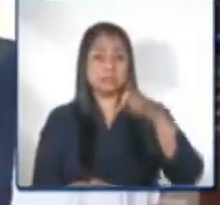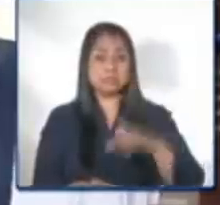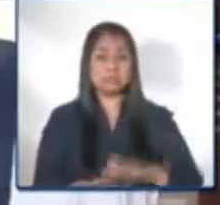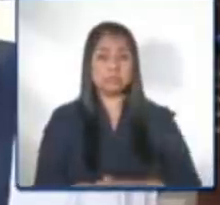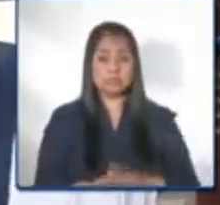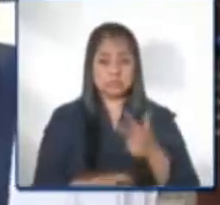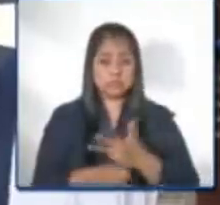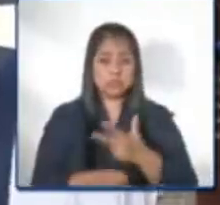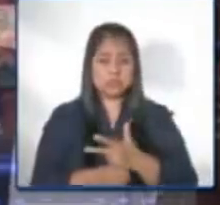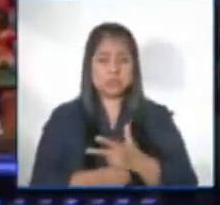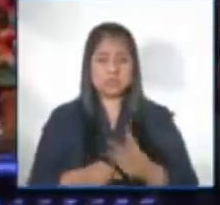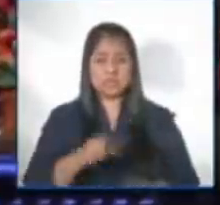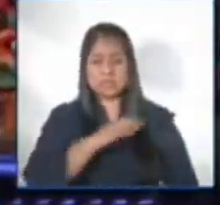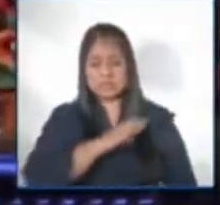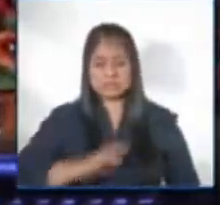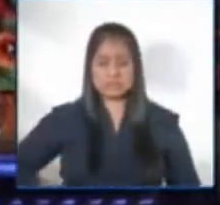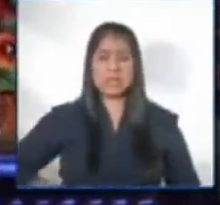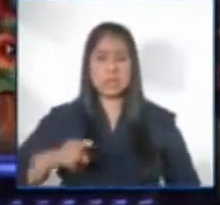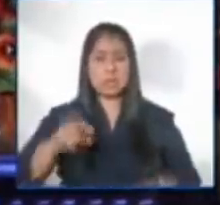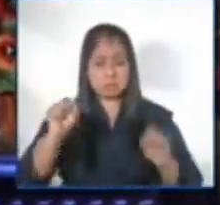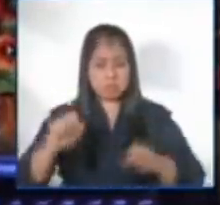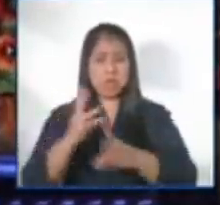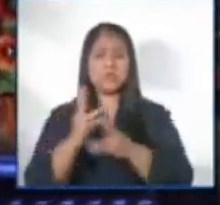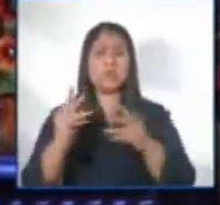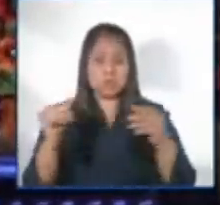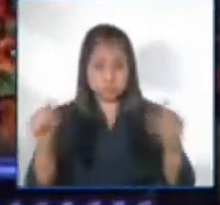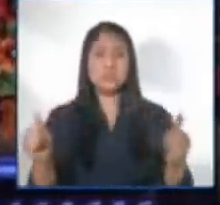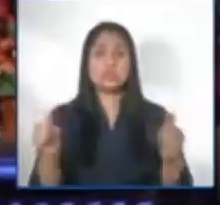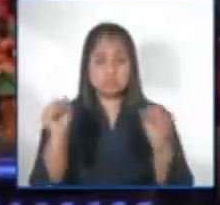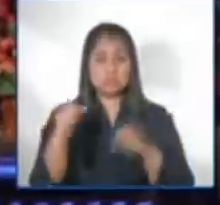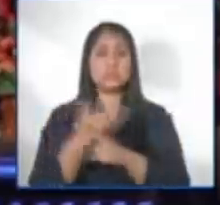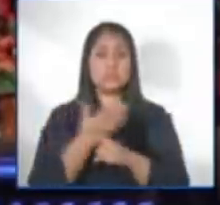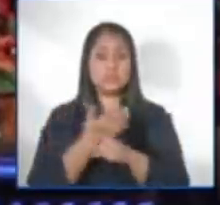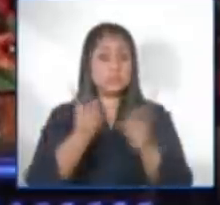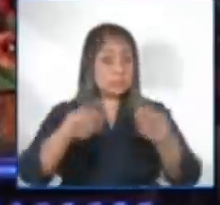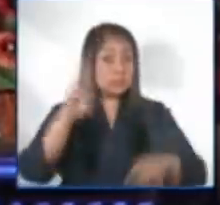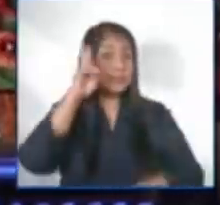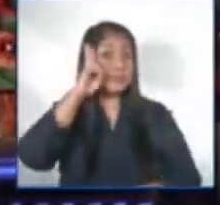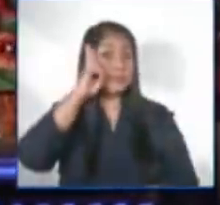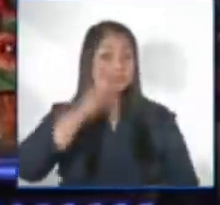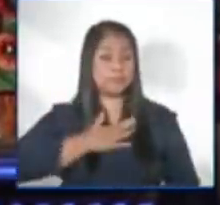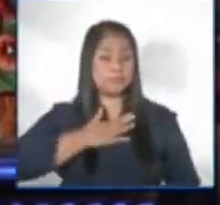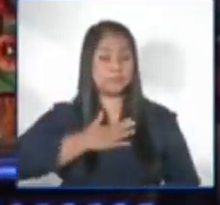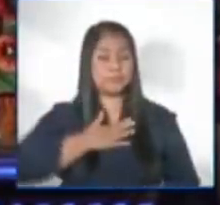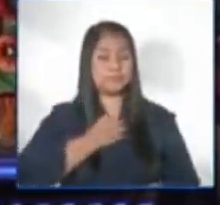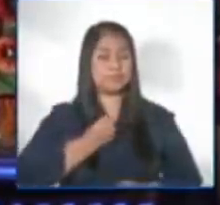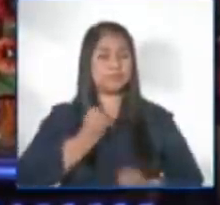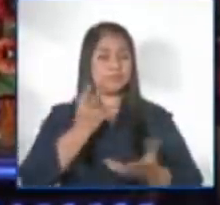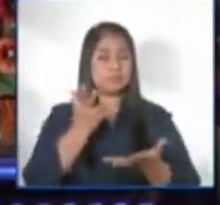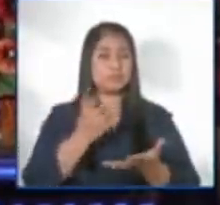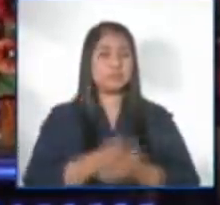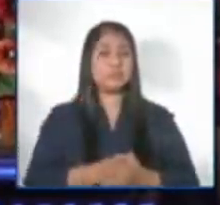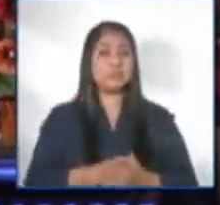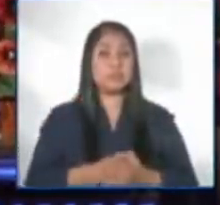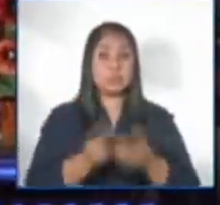de que el Estado y el gobierno aún puede resolver el problema. Pero recuerden mis palabras, pero